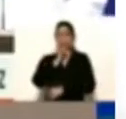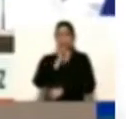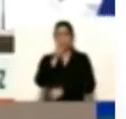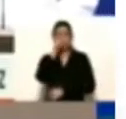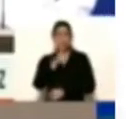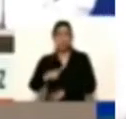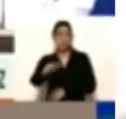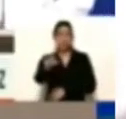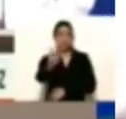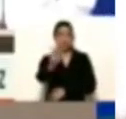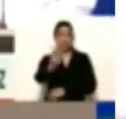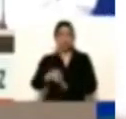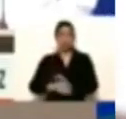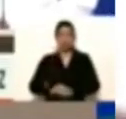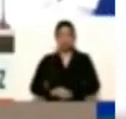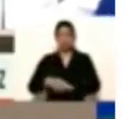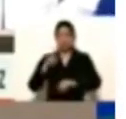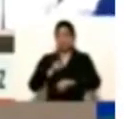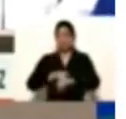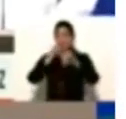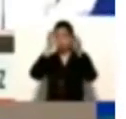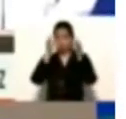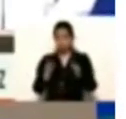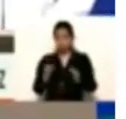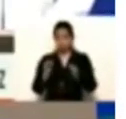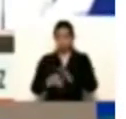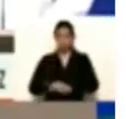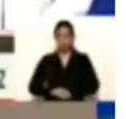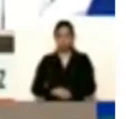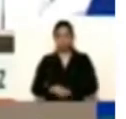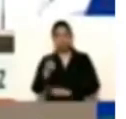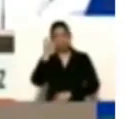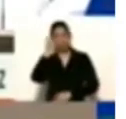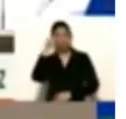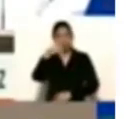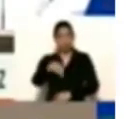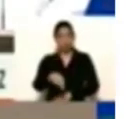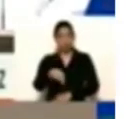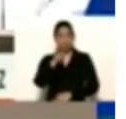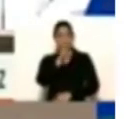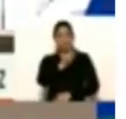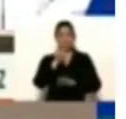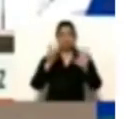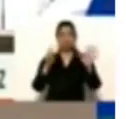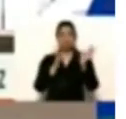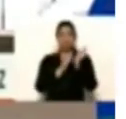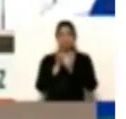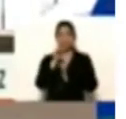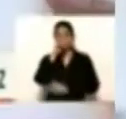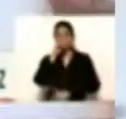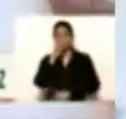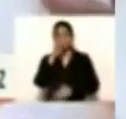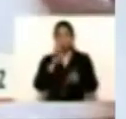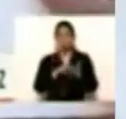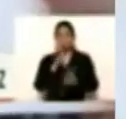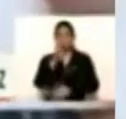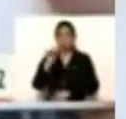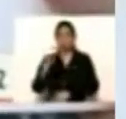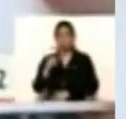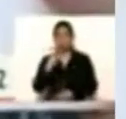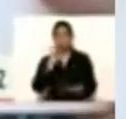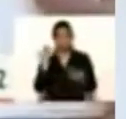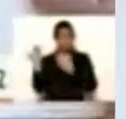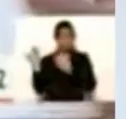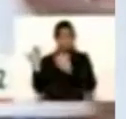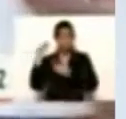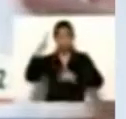de Venezuela en tiempo real, para el día de hoy, 27 de abril del año 2020, se registran en